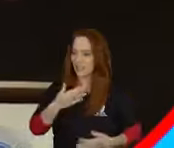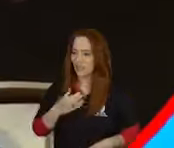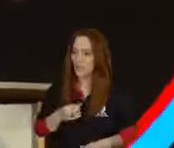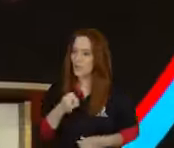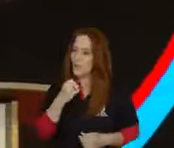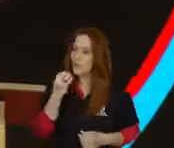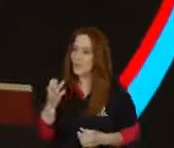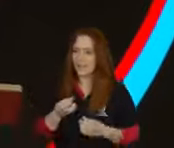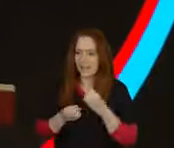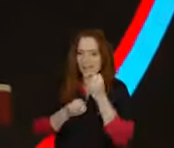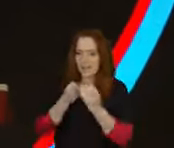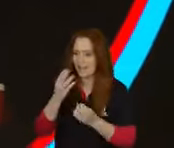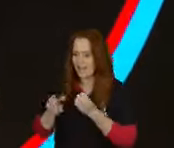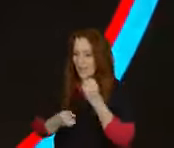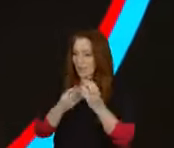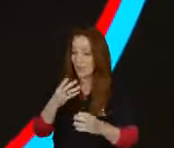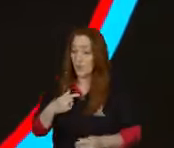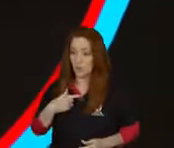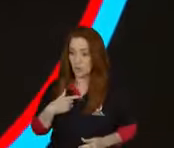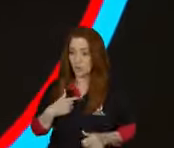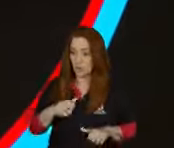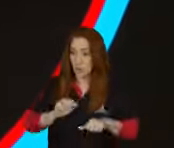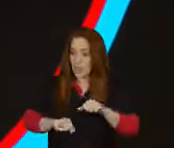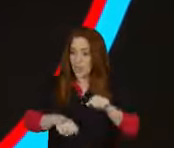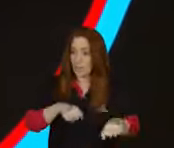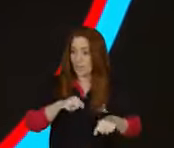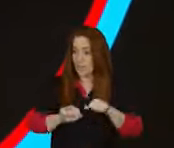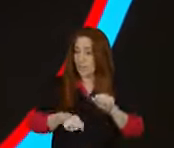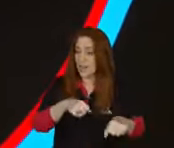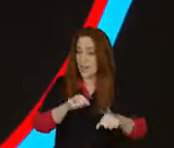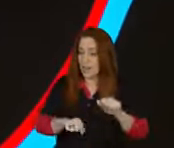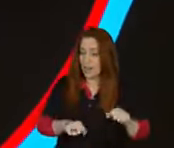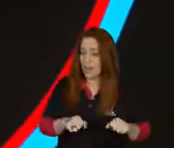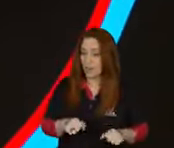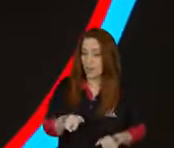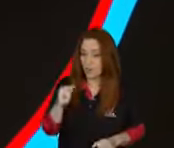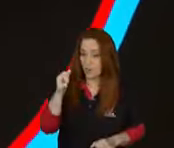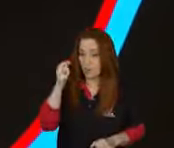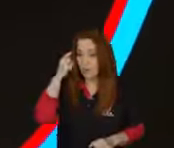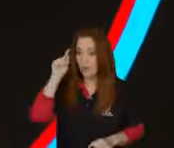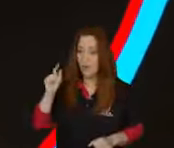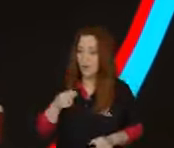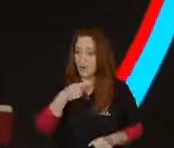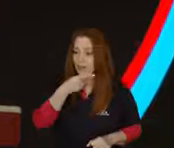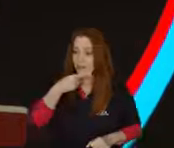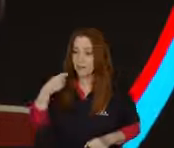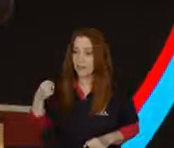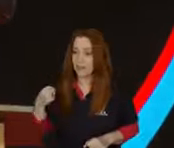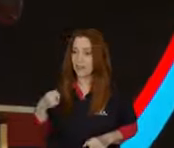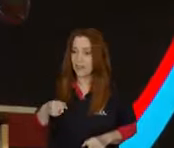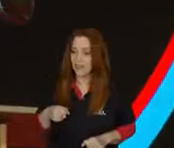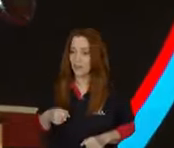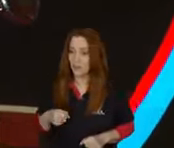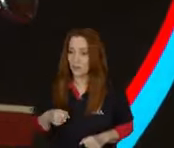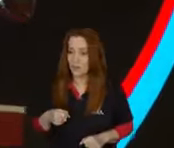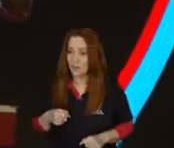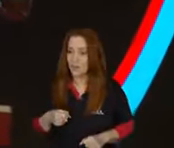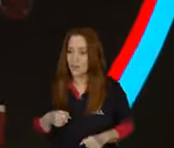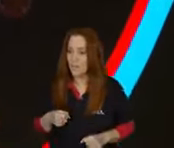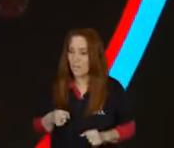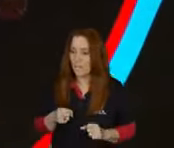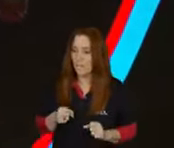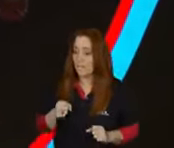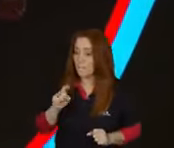esta palabra que ha dicho. Estoy caminando por el desierto, pero voy rumbo, voy rumbo. Dile una vez más al que tienes a tu lado, voy rumbo, voy